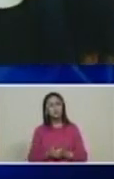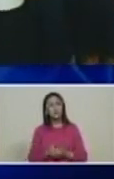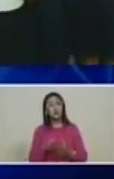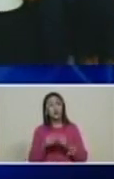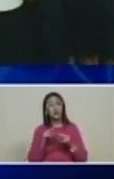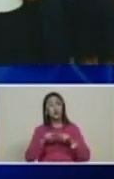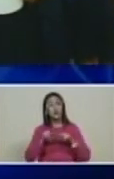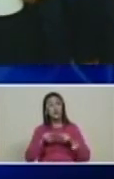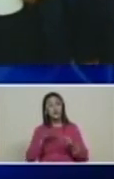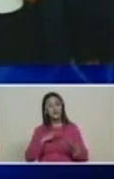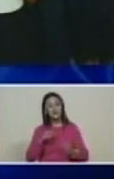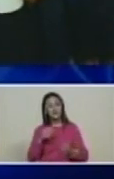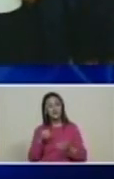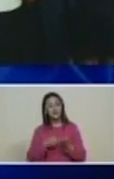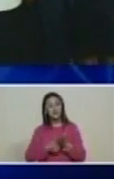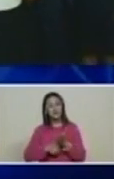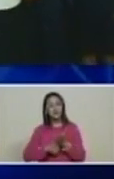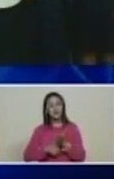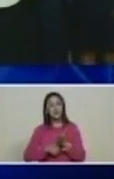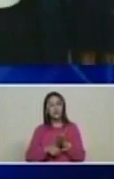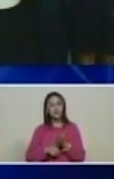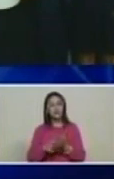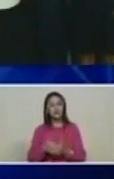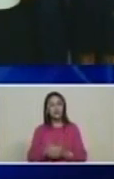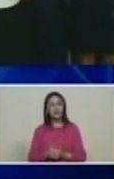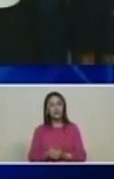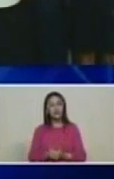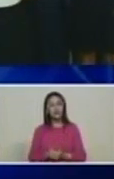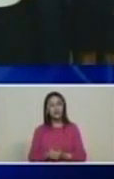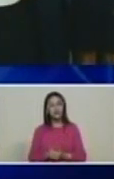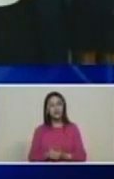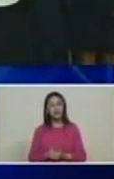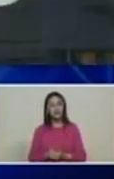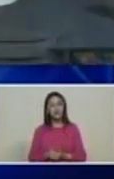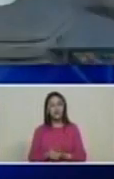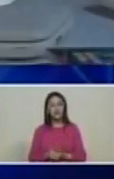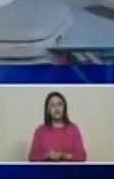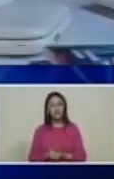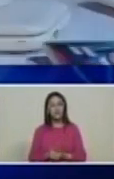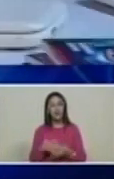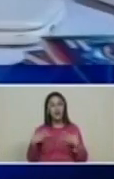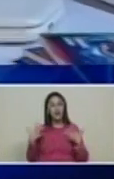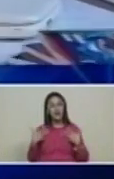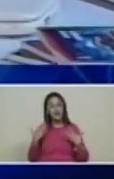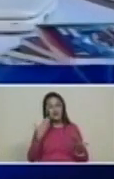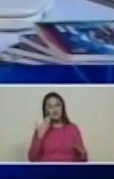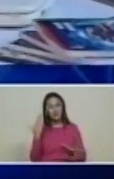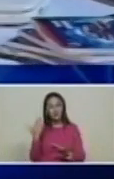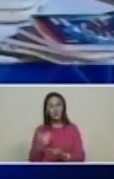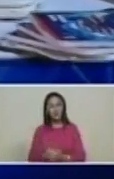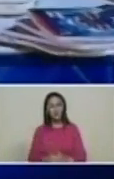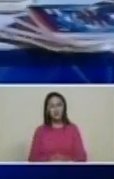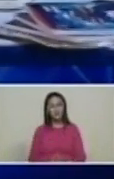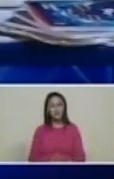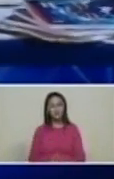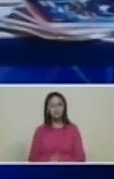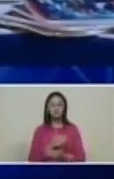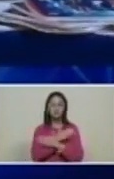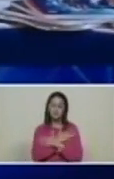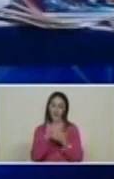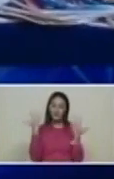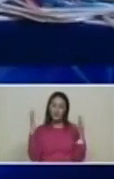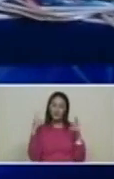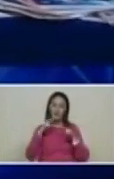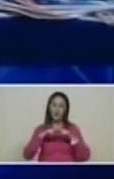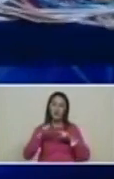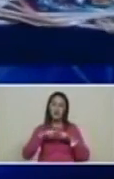niños y niñas con su cédula de identidad. ¡Qué alegría, vale! ¡Qué alegría! Mis felicitaciones a esos